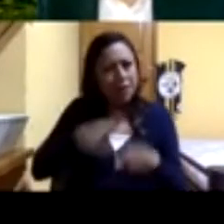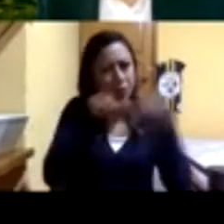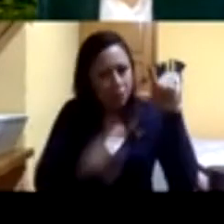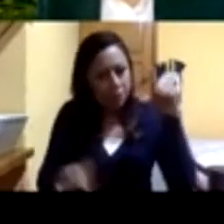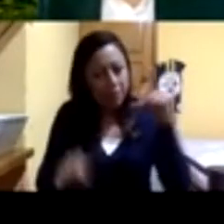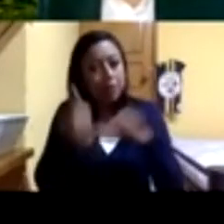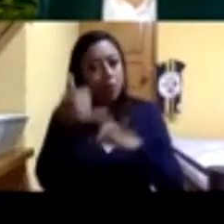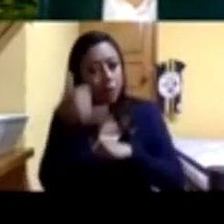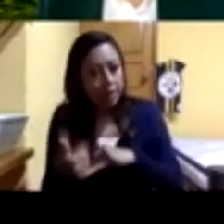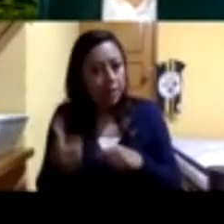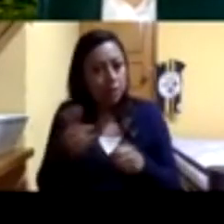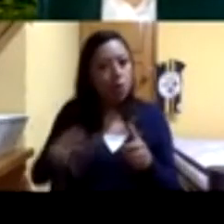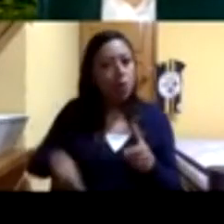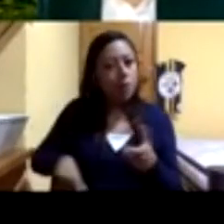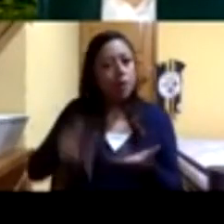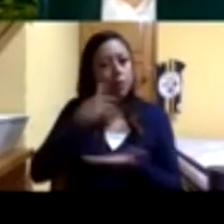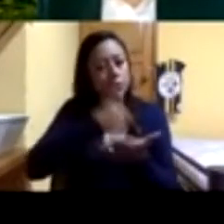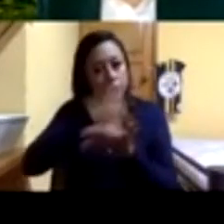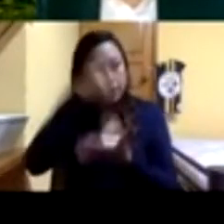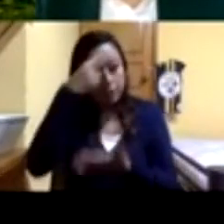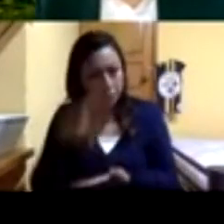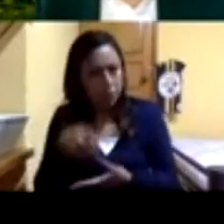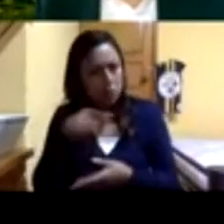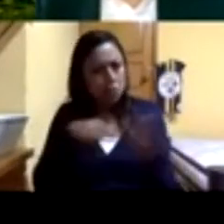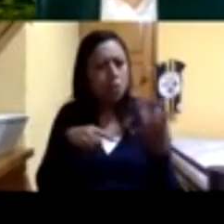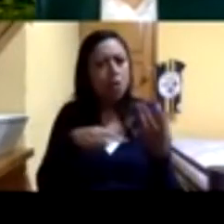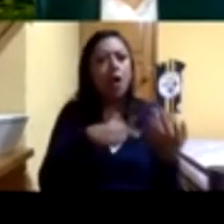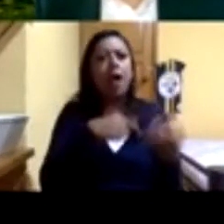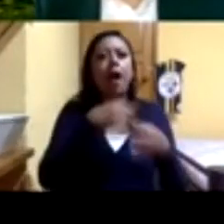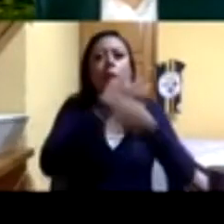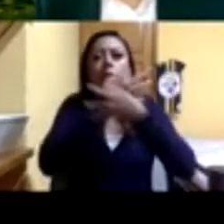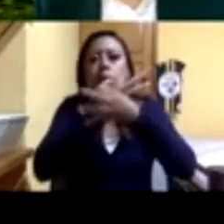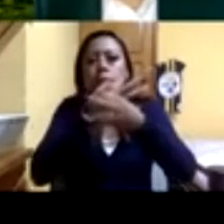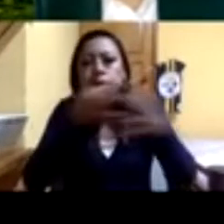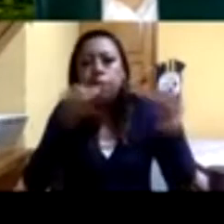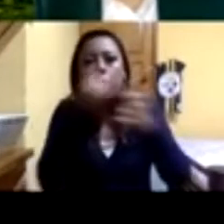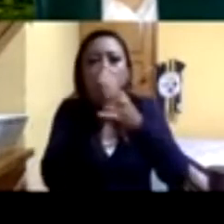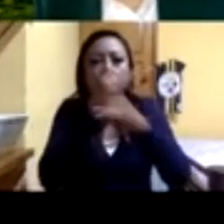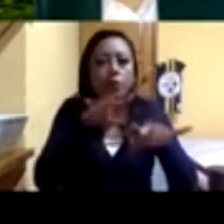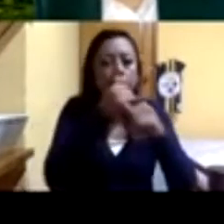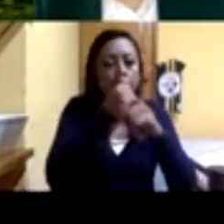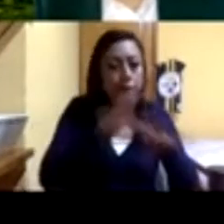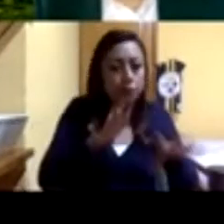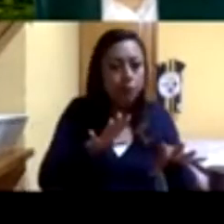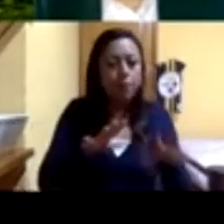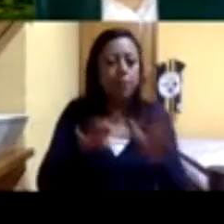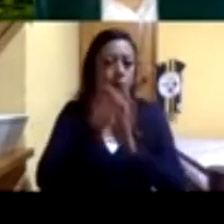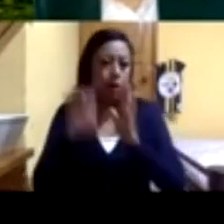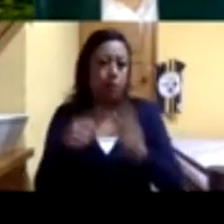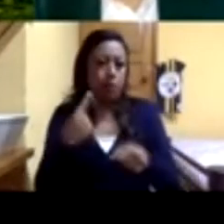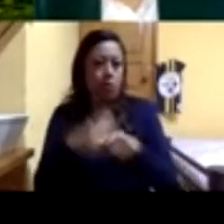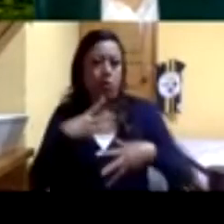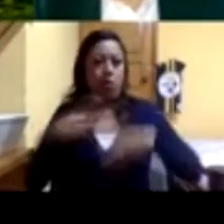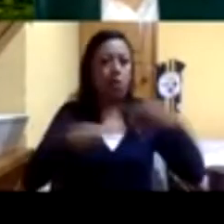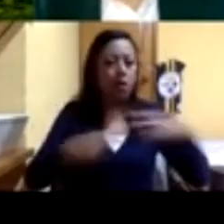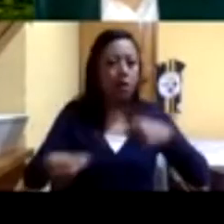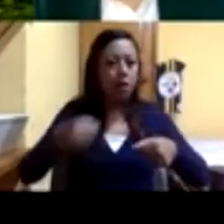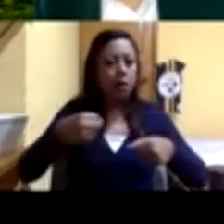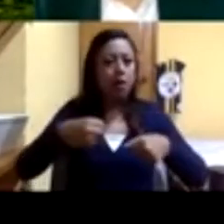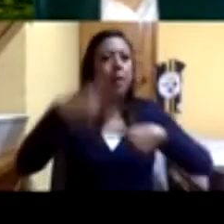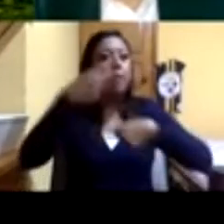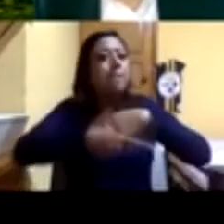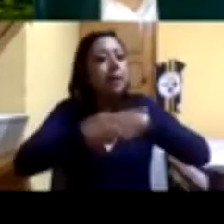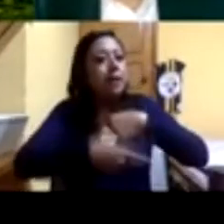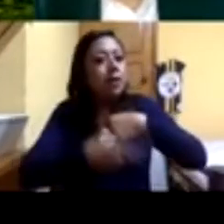a la ciudadanía acerca de los riesgos que implica esta pandemia, sobre las medidas para evitar el contagio, sobre